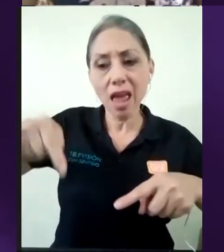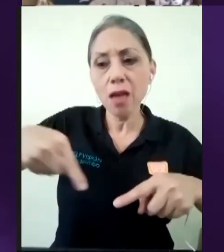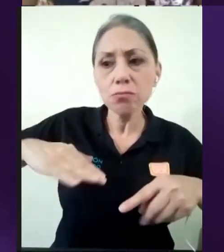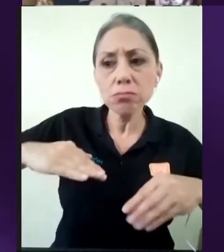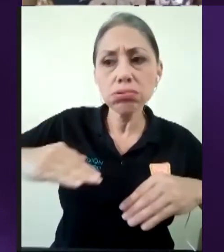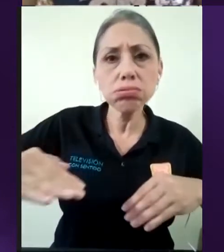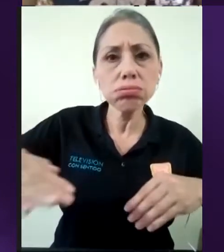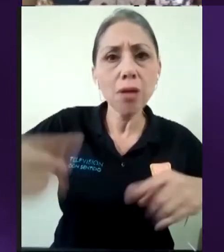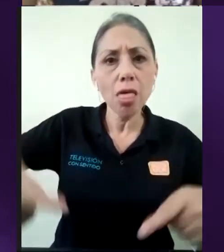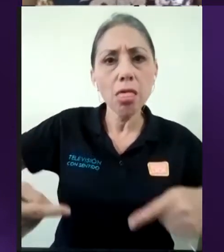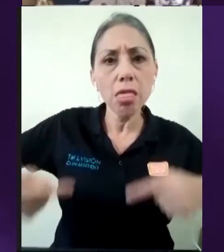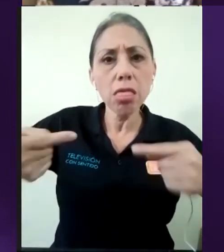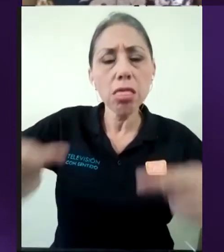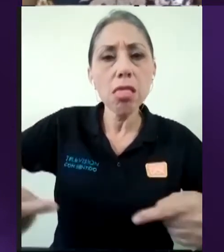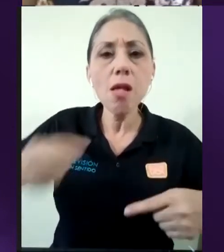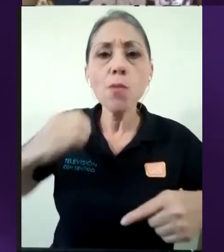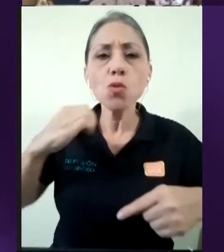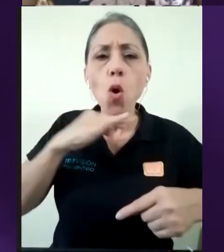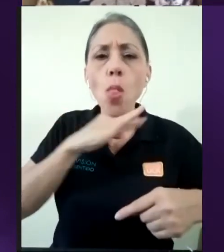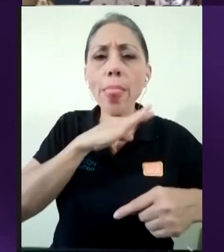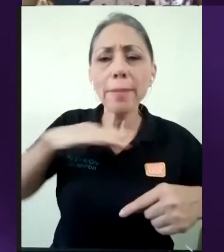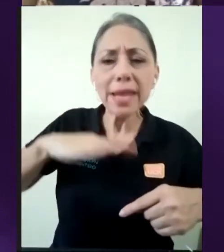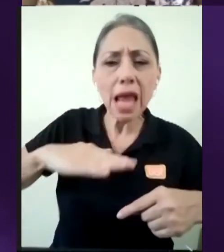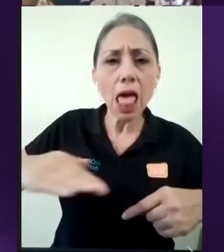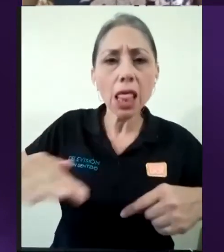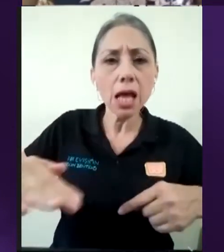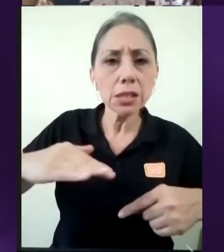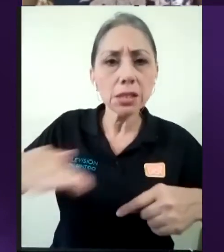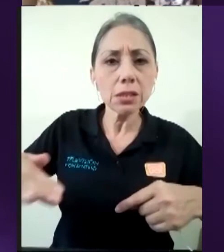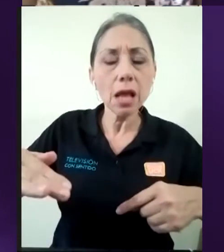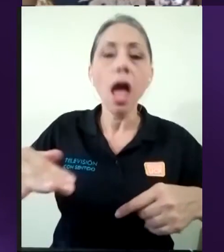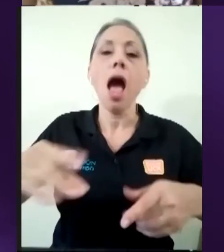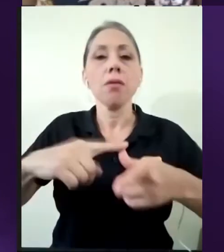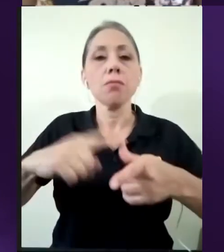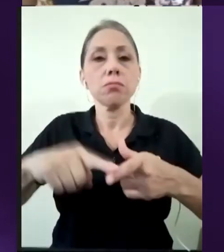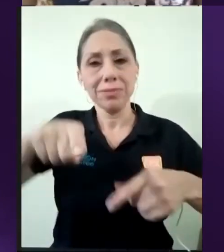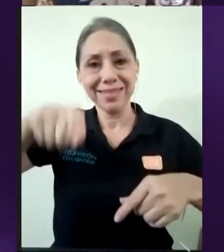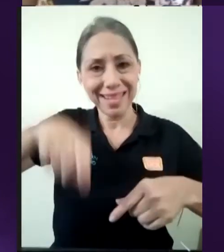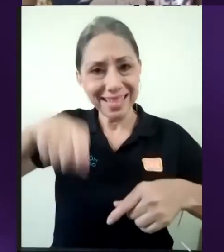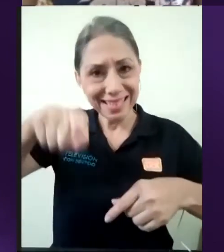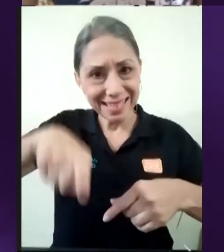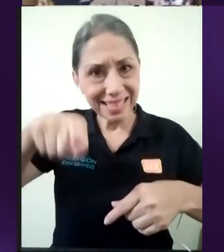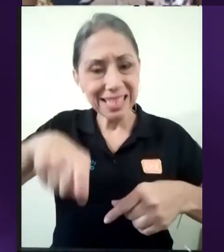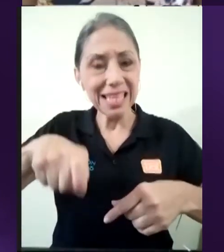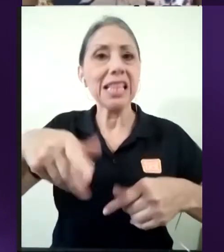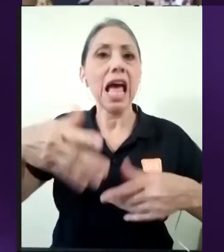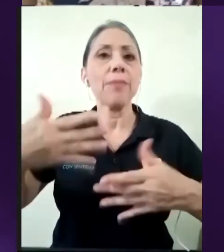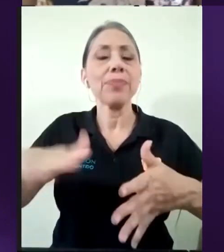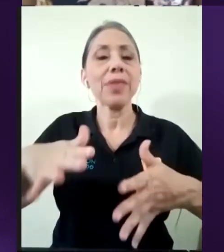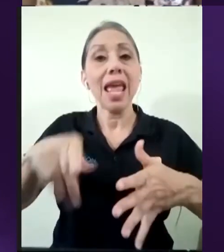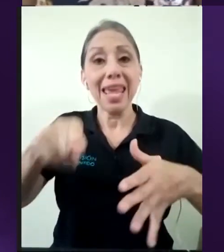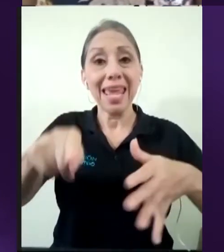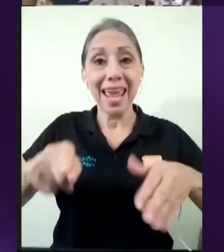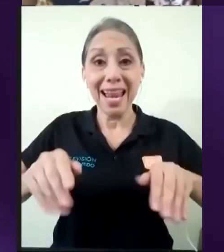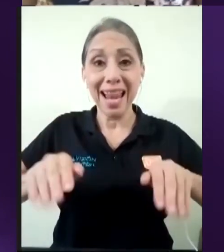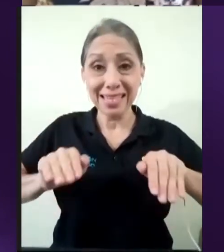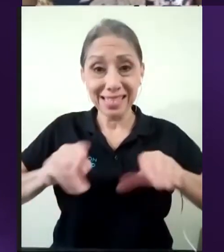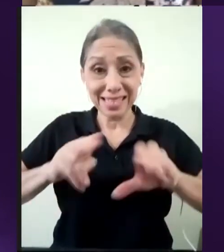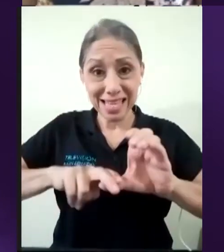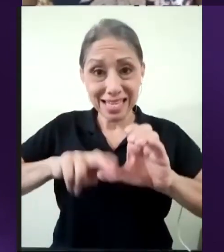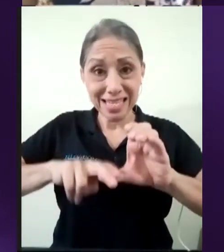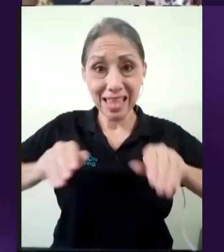estar contaminadas. De ahí la necesidad de hacer un lavado y limpieza de las sillas de ruedas,